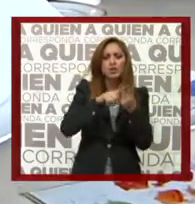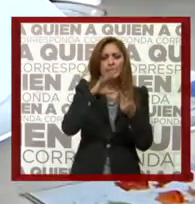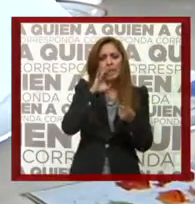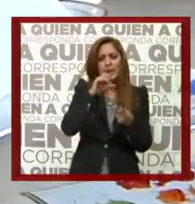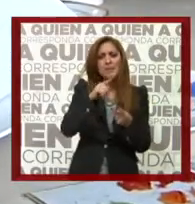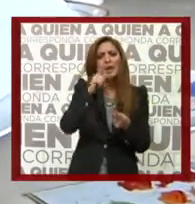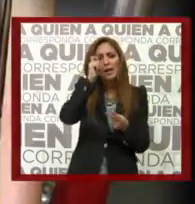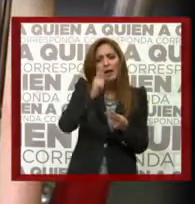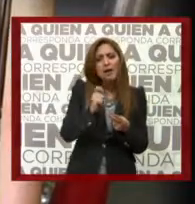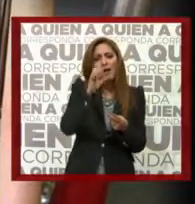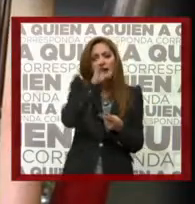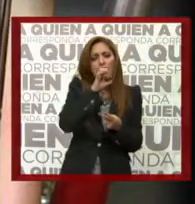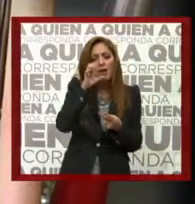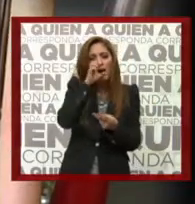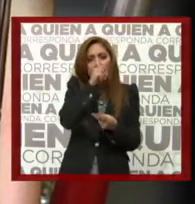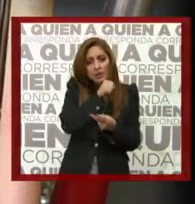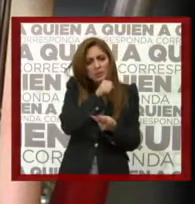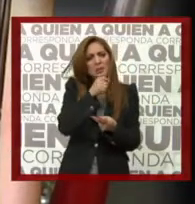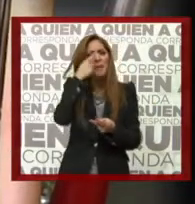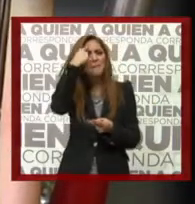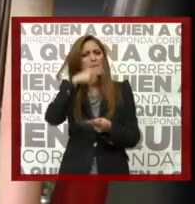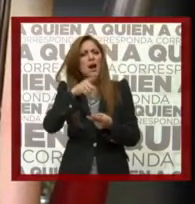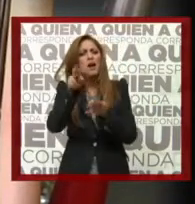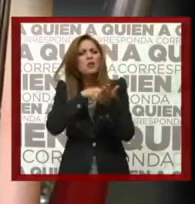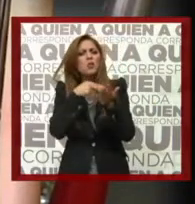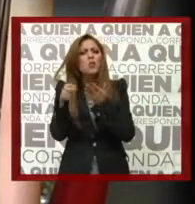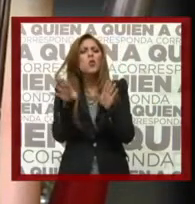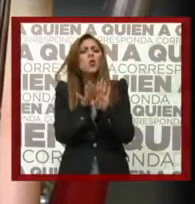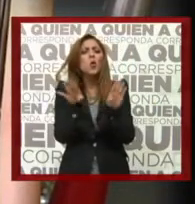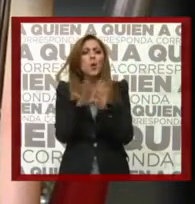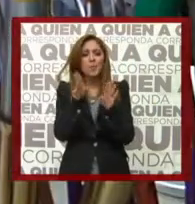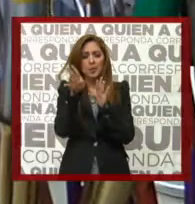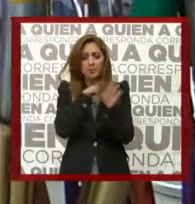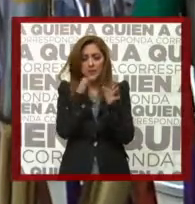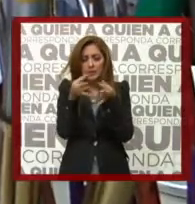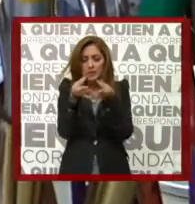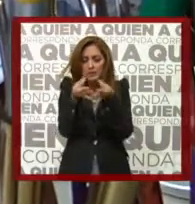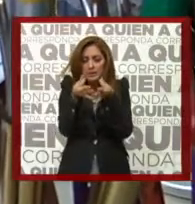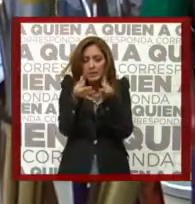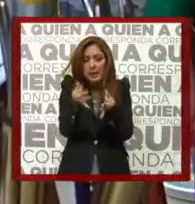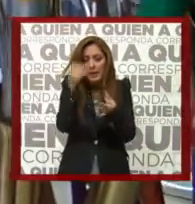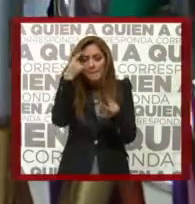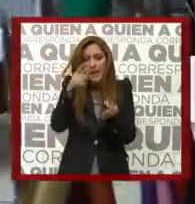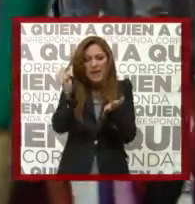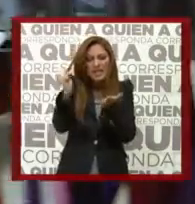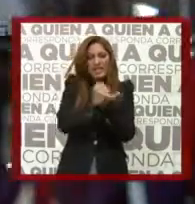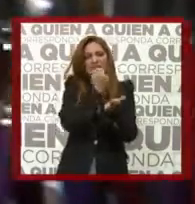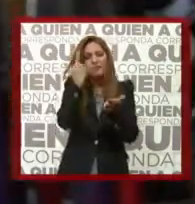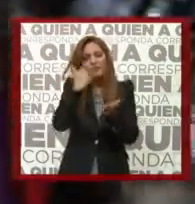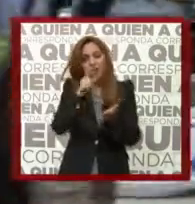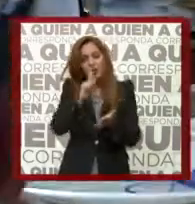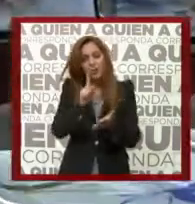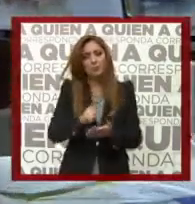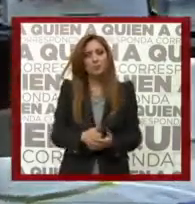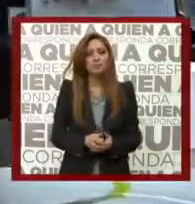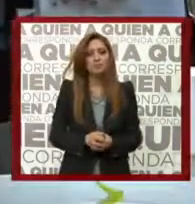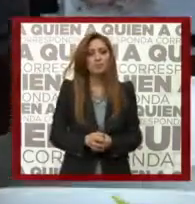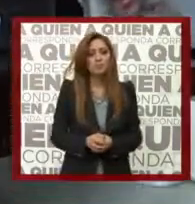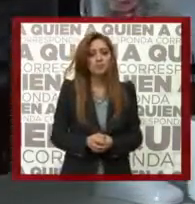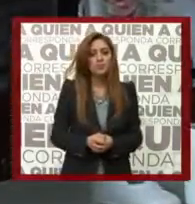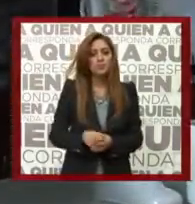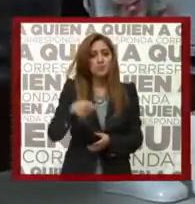temperaturas más bajas. Para trabajar la porcelana se requiere de pinceles muy finos para evitar el brochazo. Se tiene que manejar